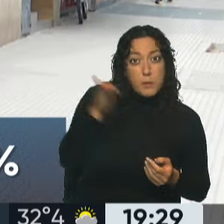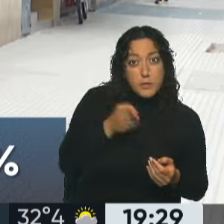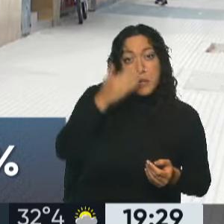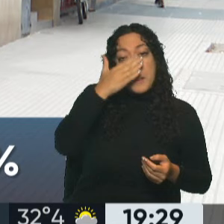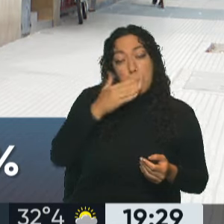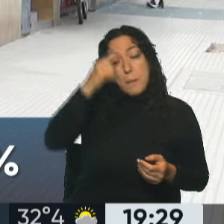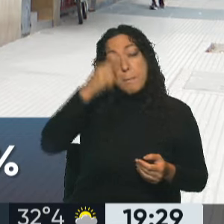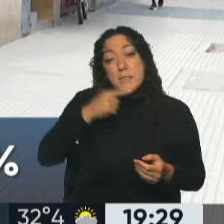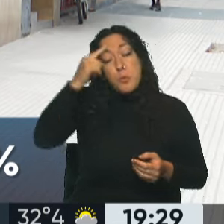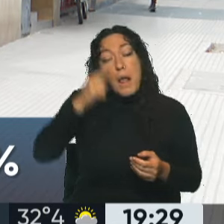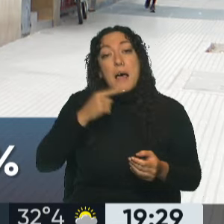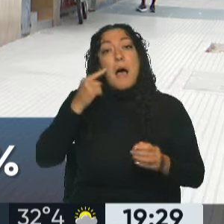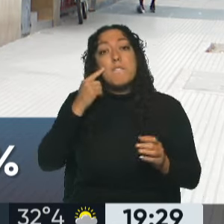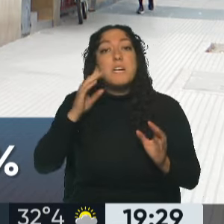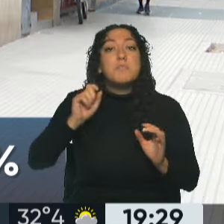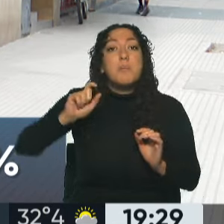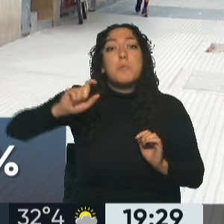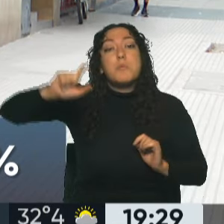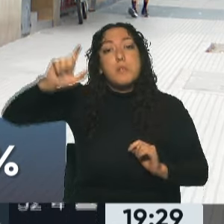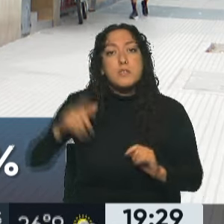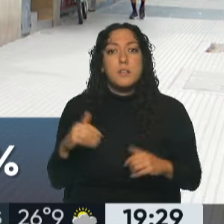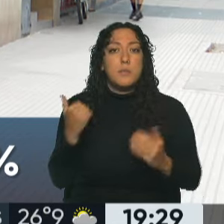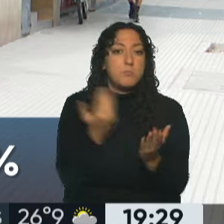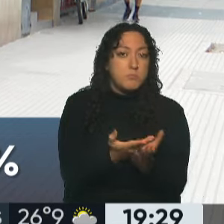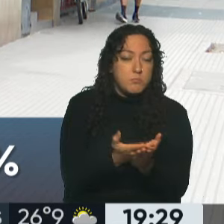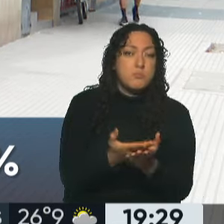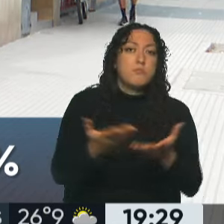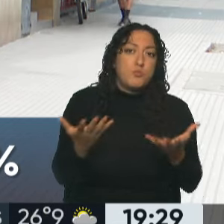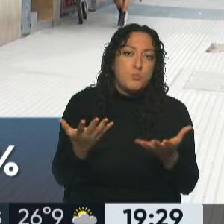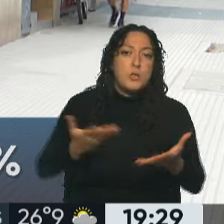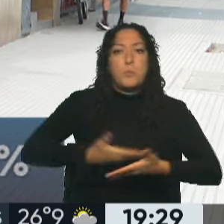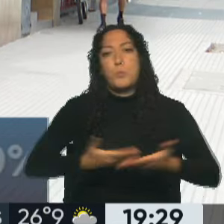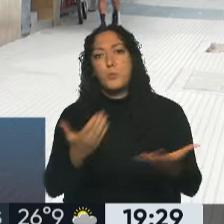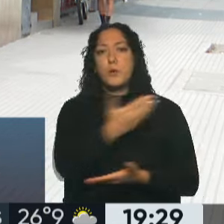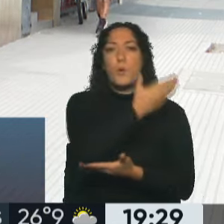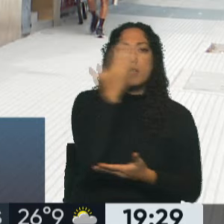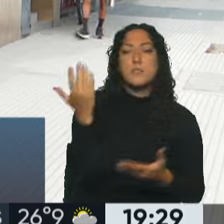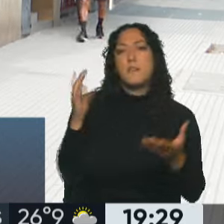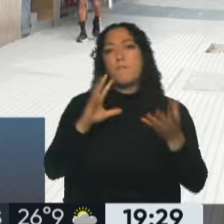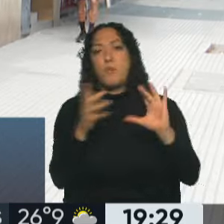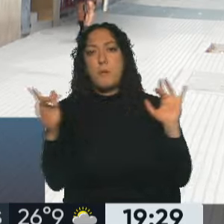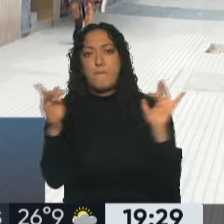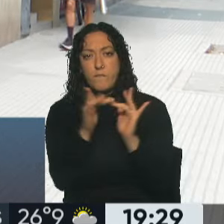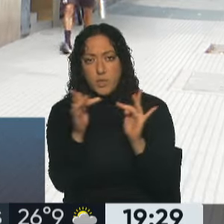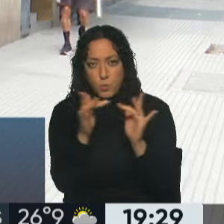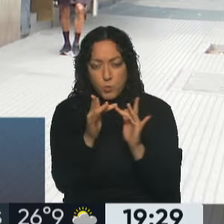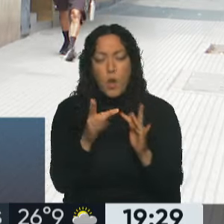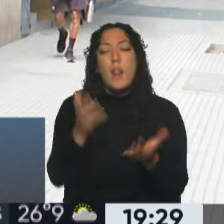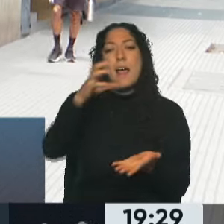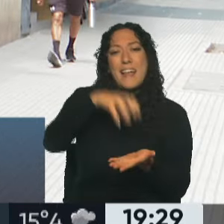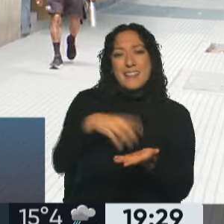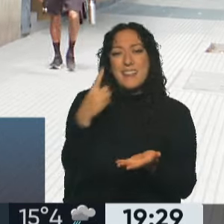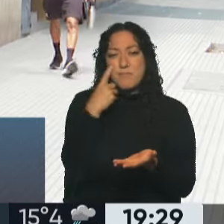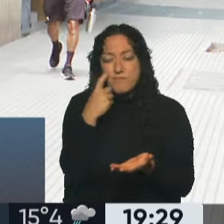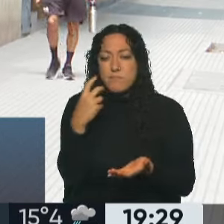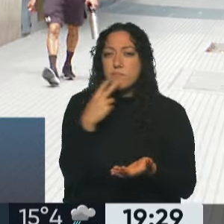mes por mes. Estas solicitudes, por supuesto, fueron expuestas en una audiencia pública virtual convocado por el Ente Nacional Regulador de